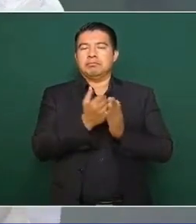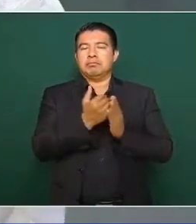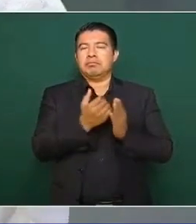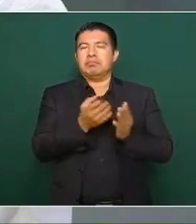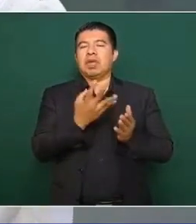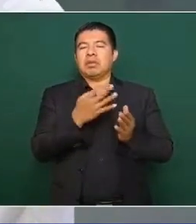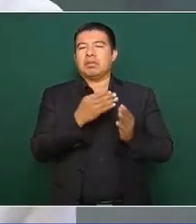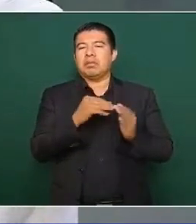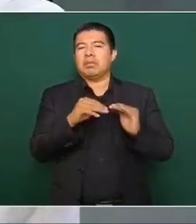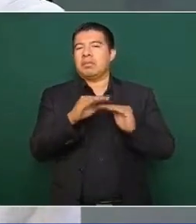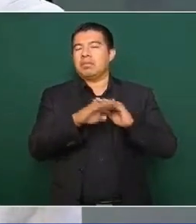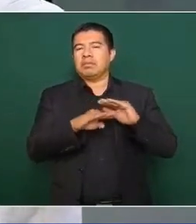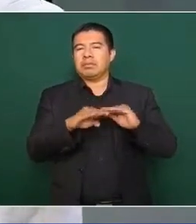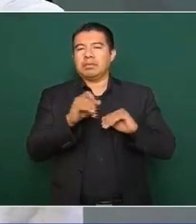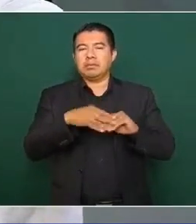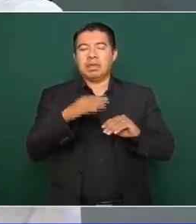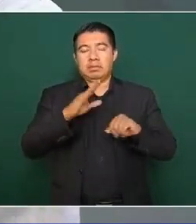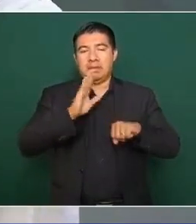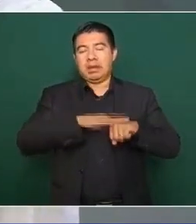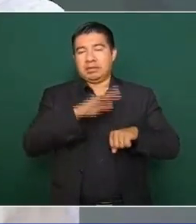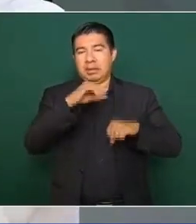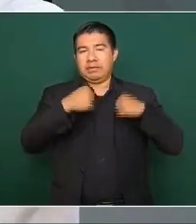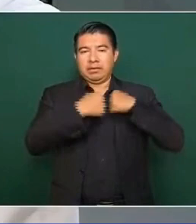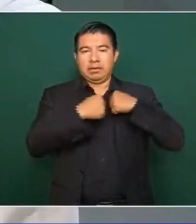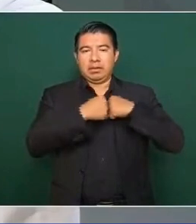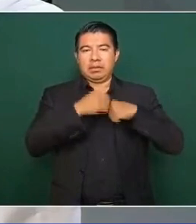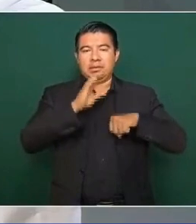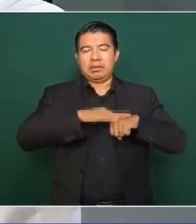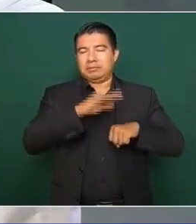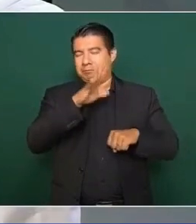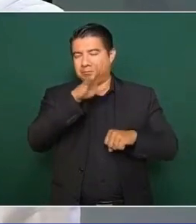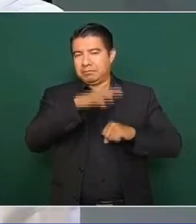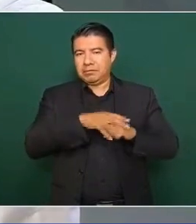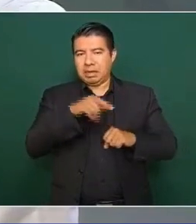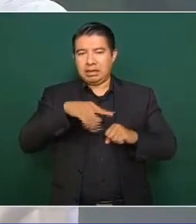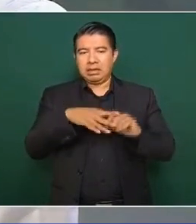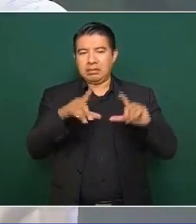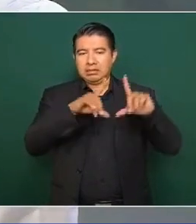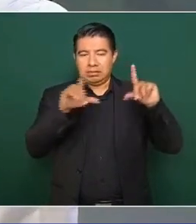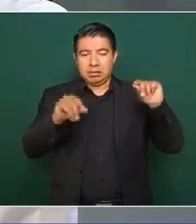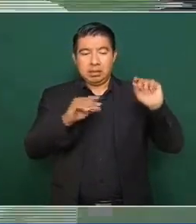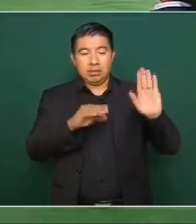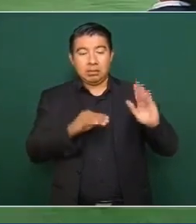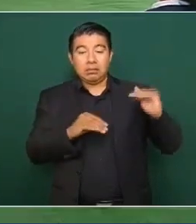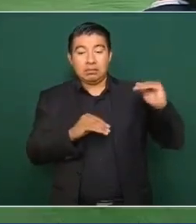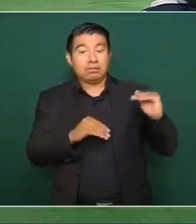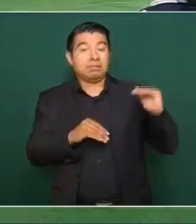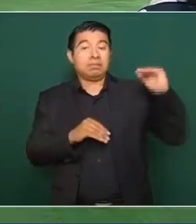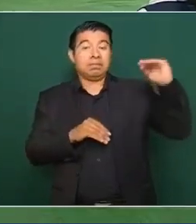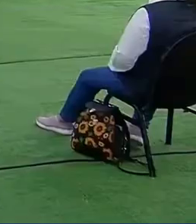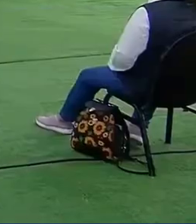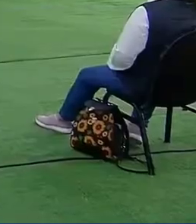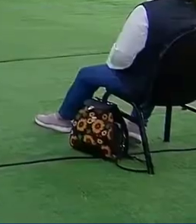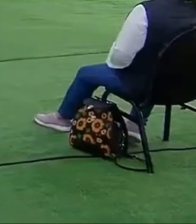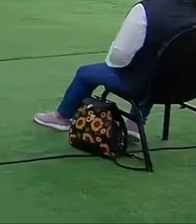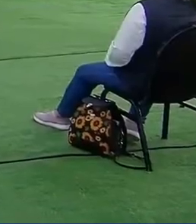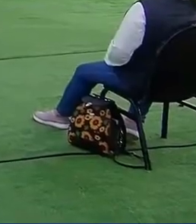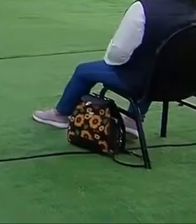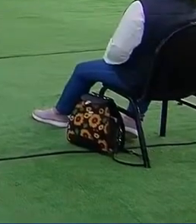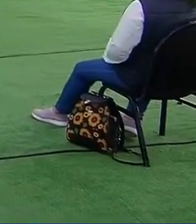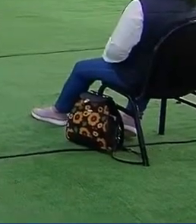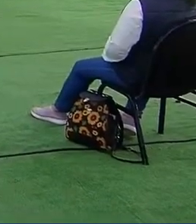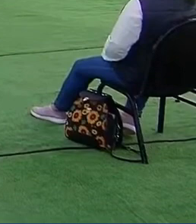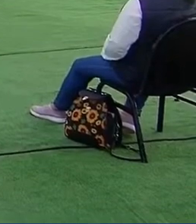mucho más que el salario mínimo en el resto del país. Ha aumentado el salario mínimo desde que llegamos al gobierno